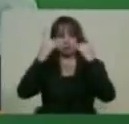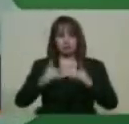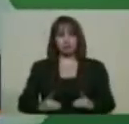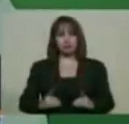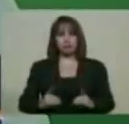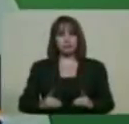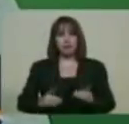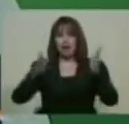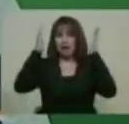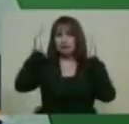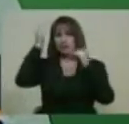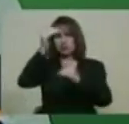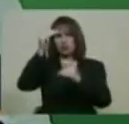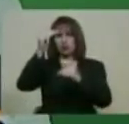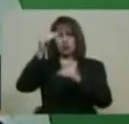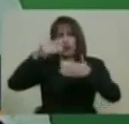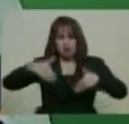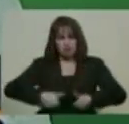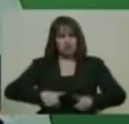concentrarme en el esfuerzo